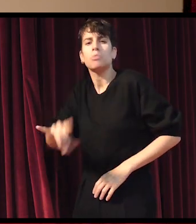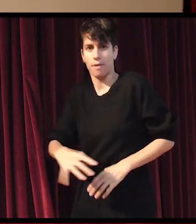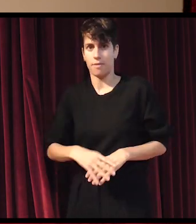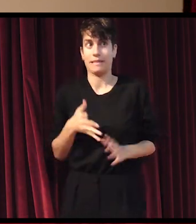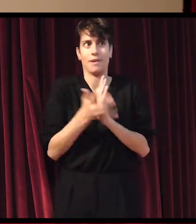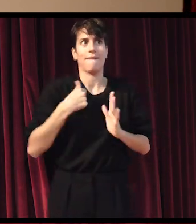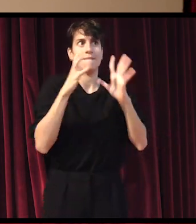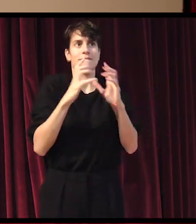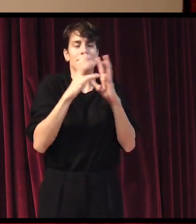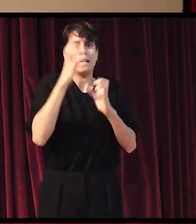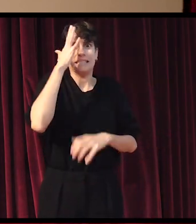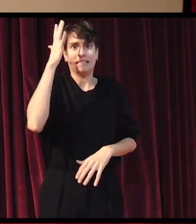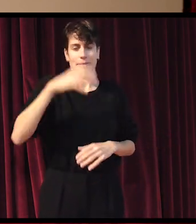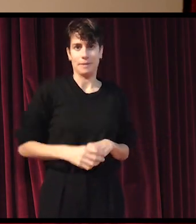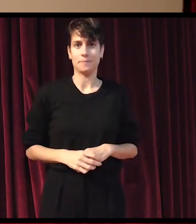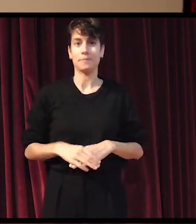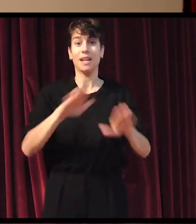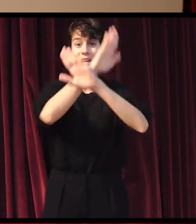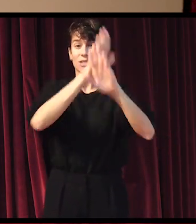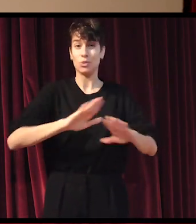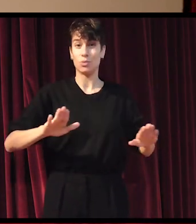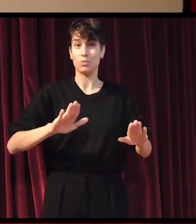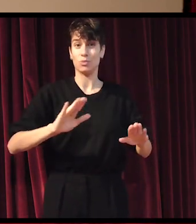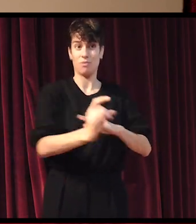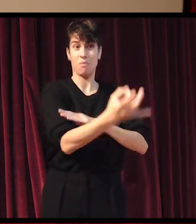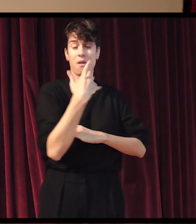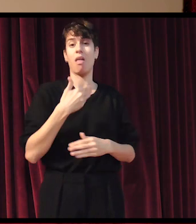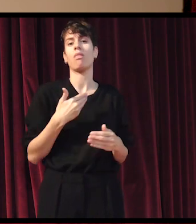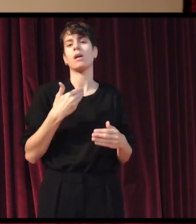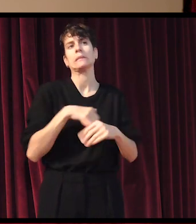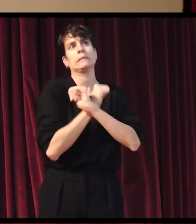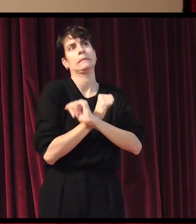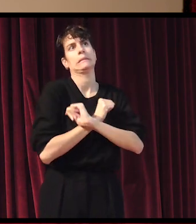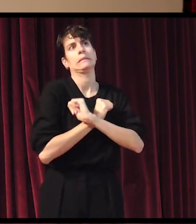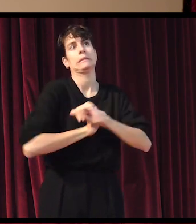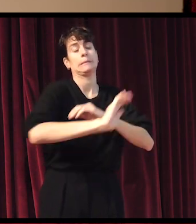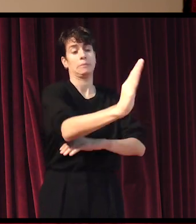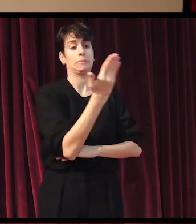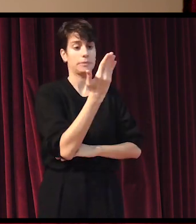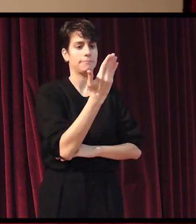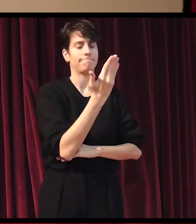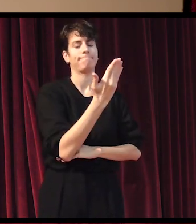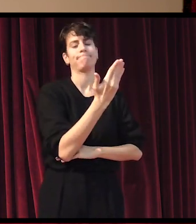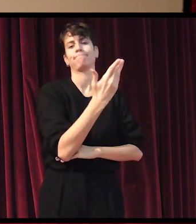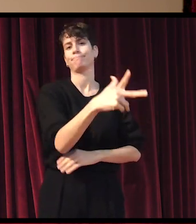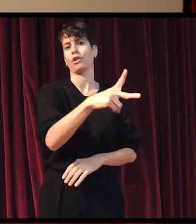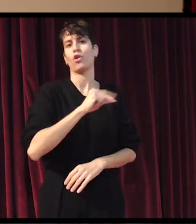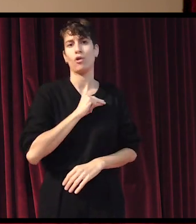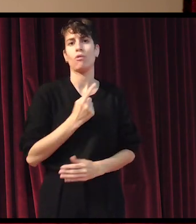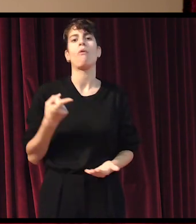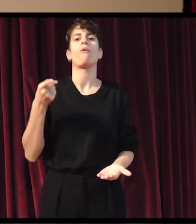Transcurrieron semanas hasta que llegó la resolución y esta fue rechazada. En ese momento, otra vez